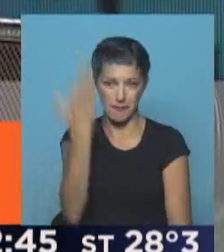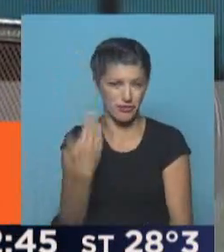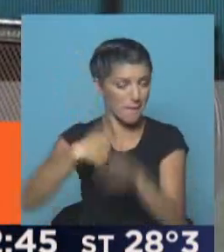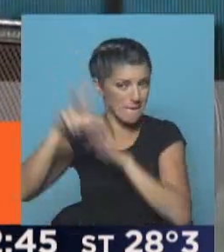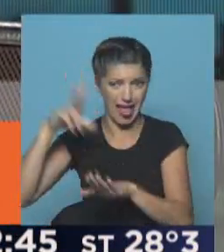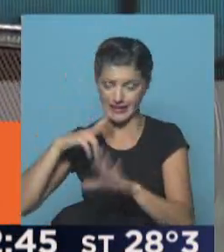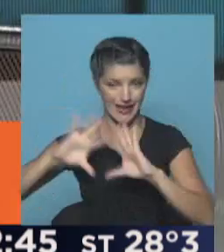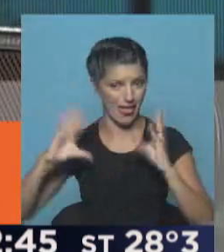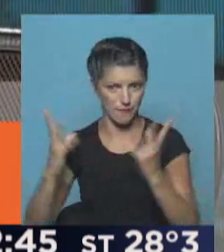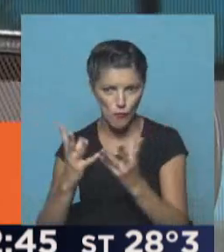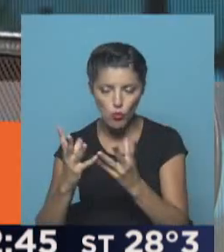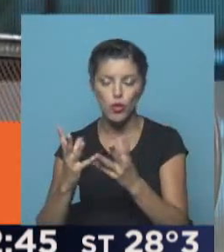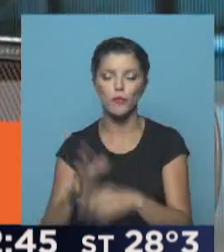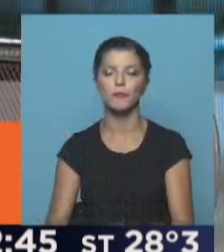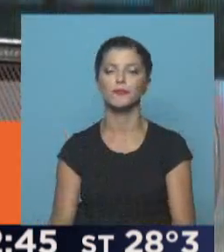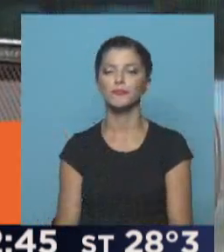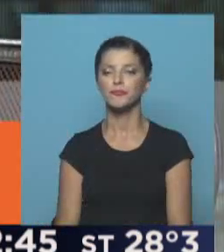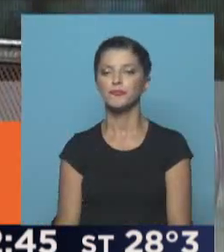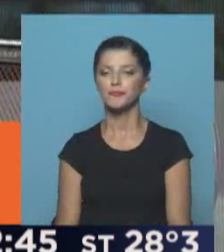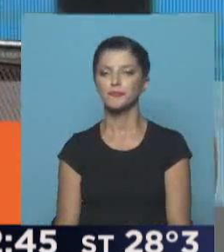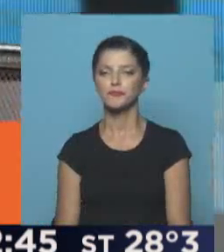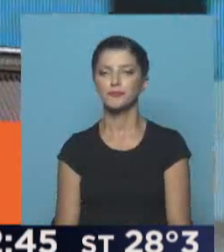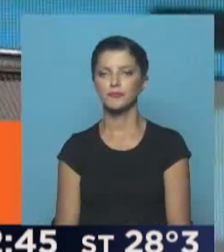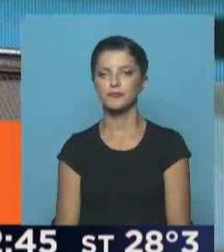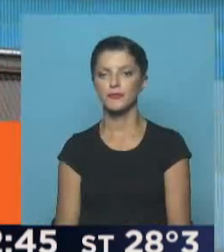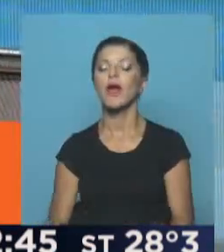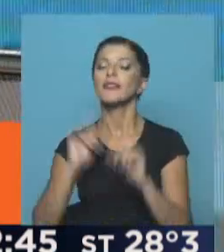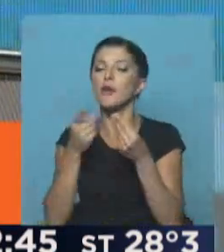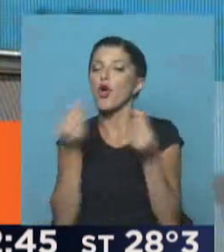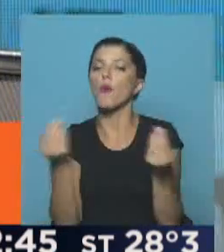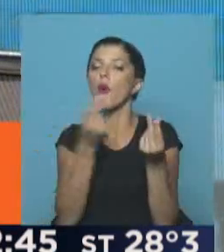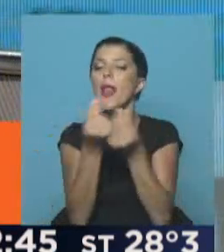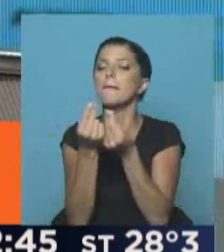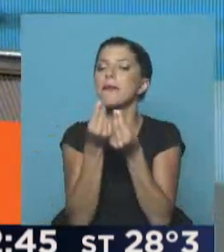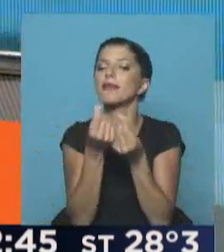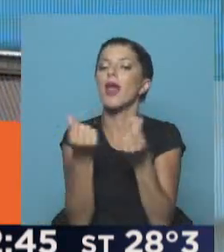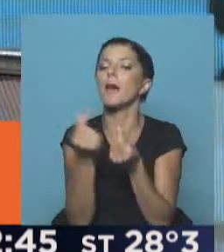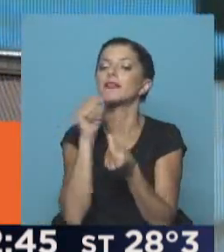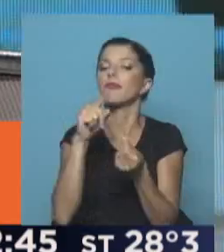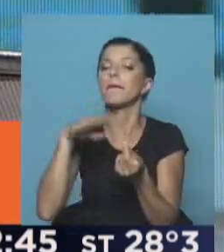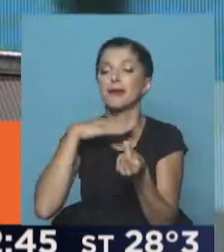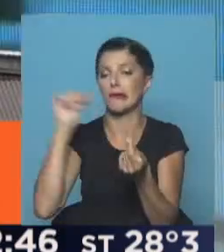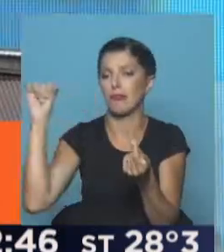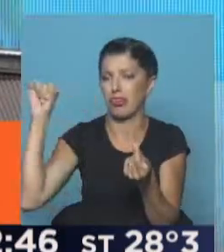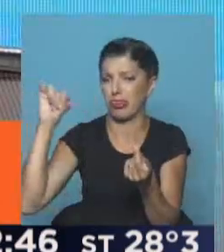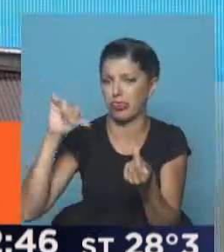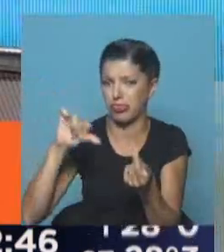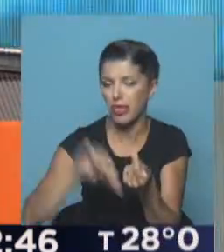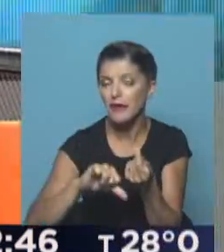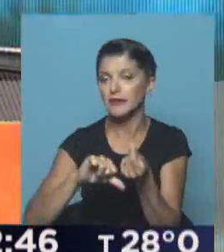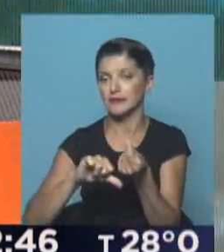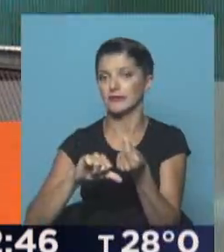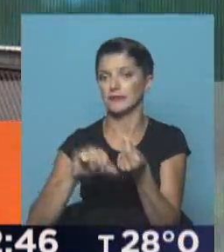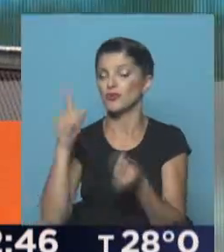estamos hablando de lo que significa cómo se deprecia el peso mexicano, lo que significaría el derrumbe de la